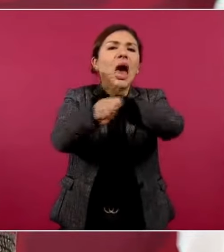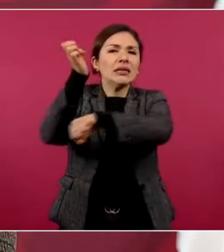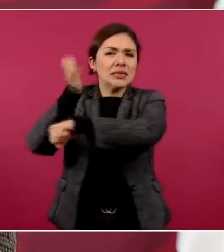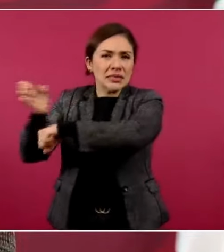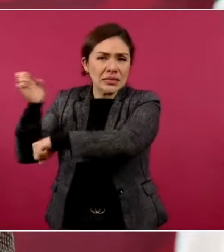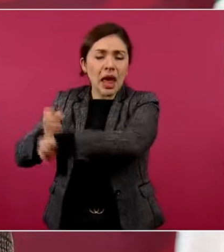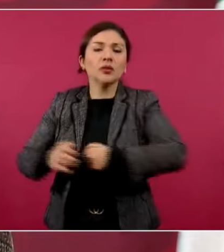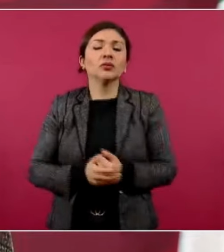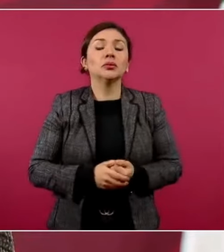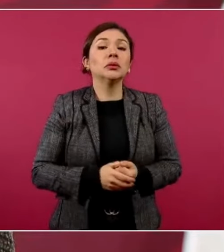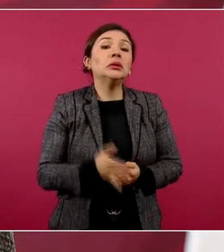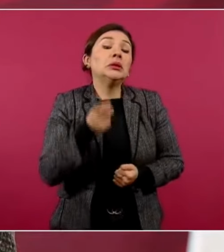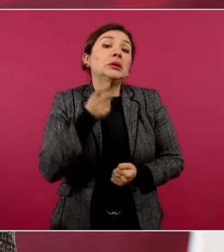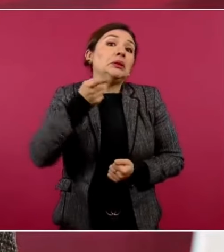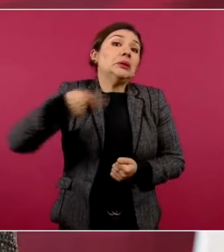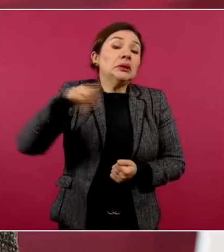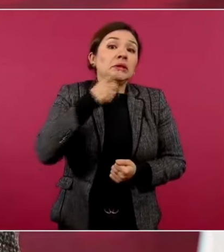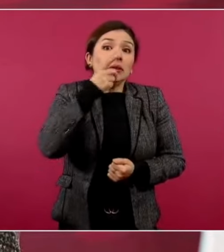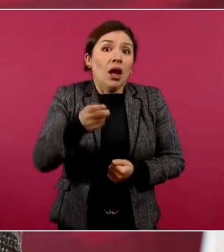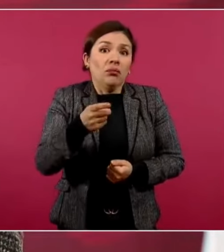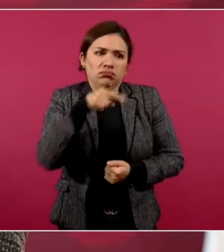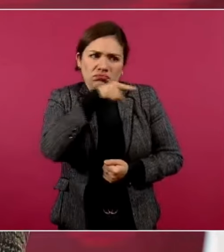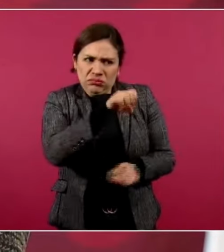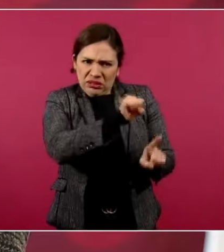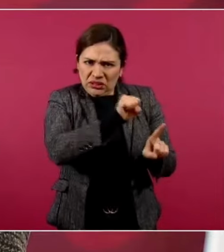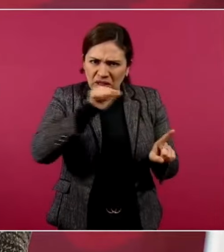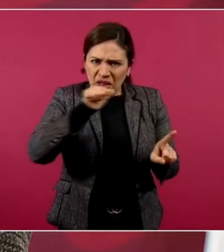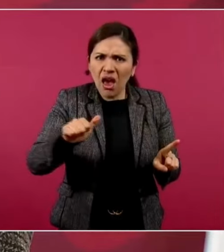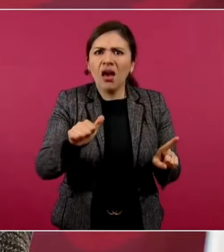con el compromiso de que la Secretaría de Salud